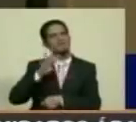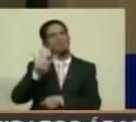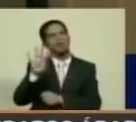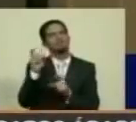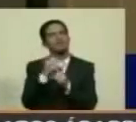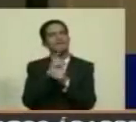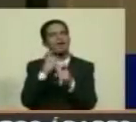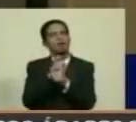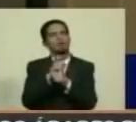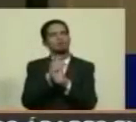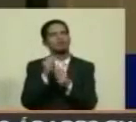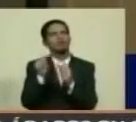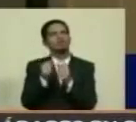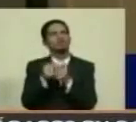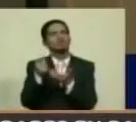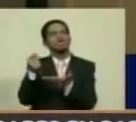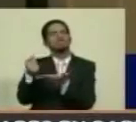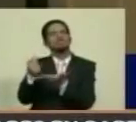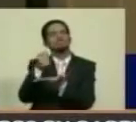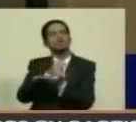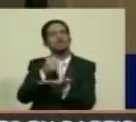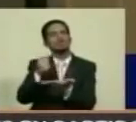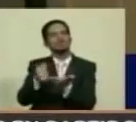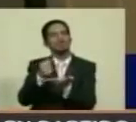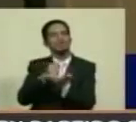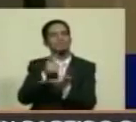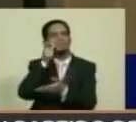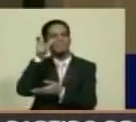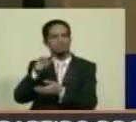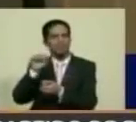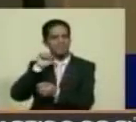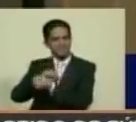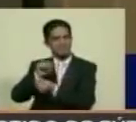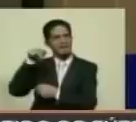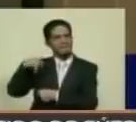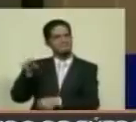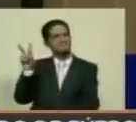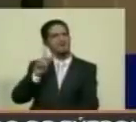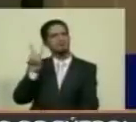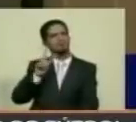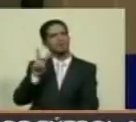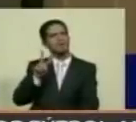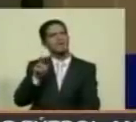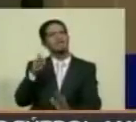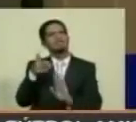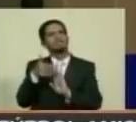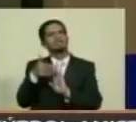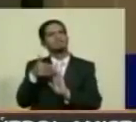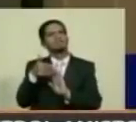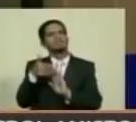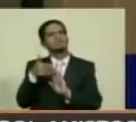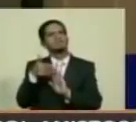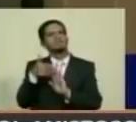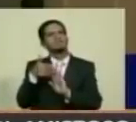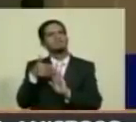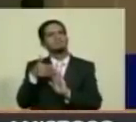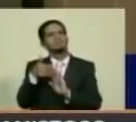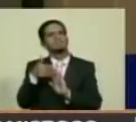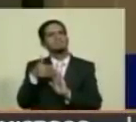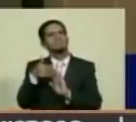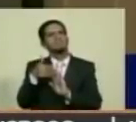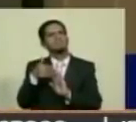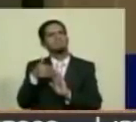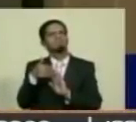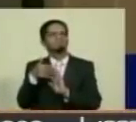con socios de Julito Vélez, detenido en Venezuela a propósito del asesinato del